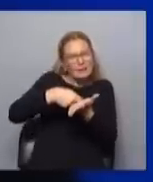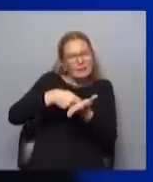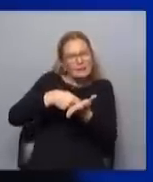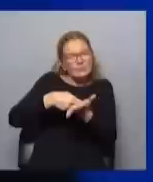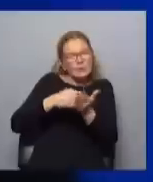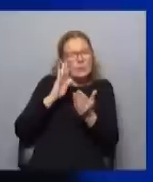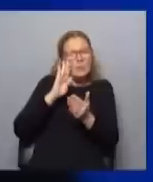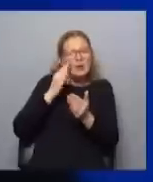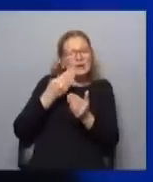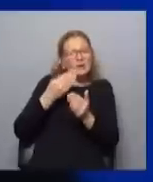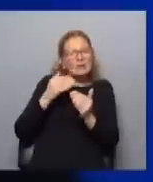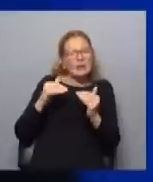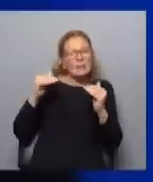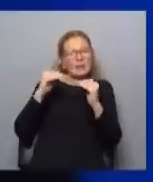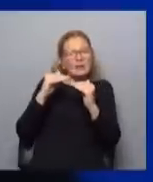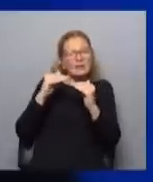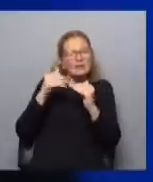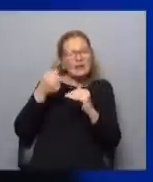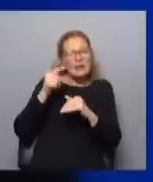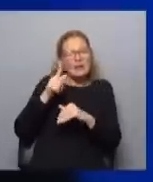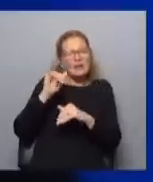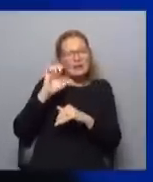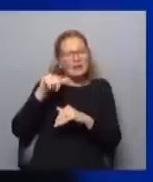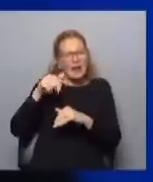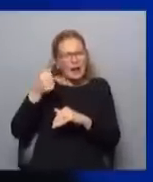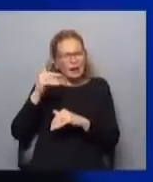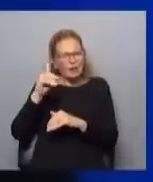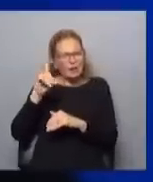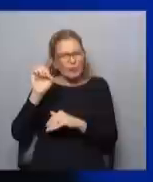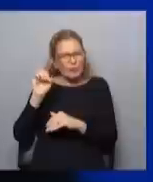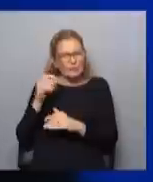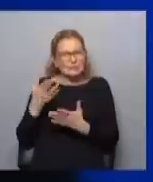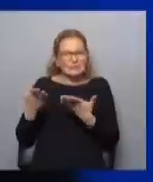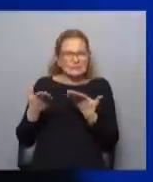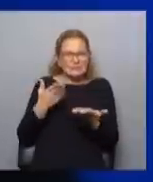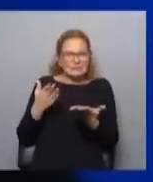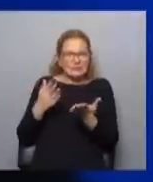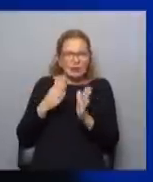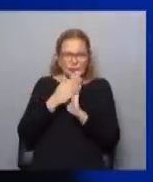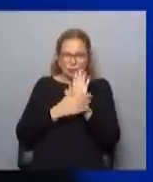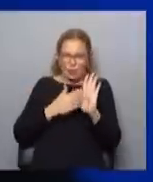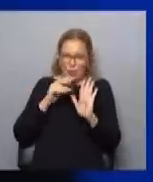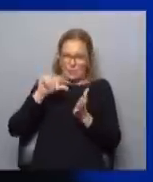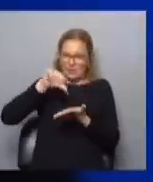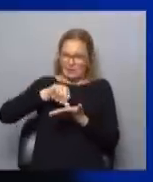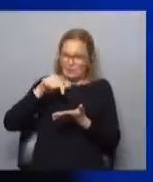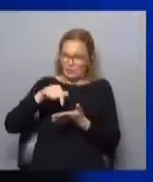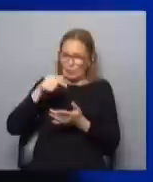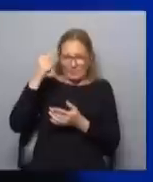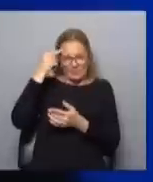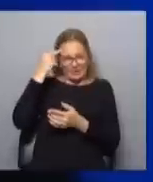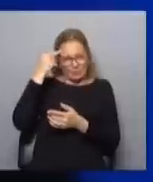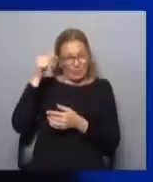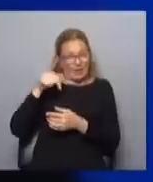son similares a tu aguinaldo yo creo que en todo el país pero acá en el sur el área